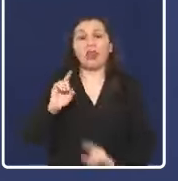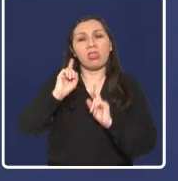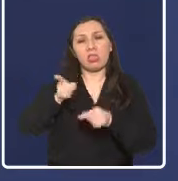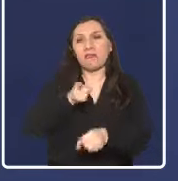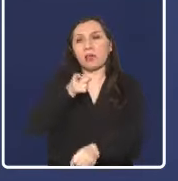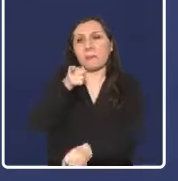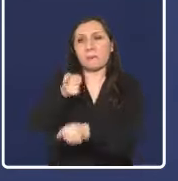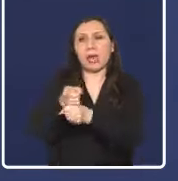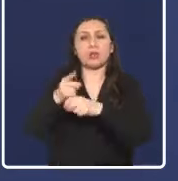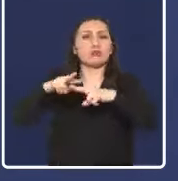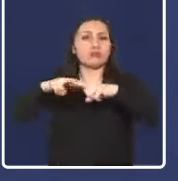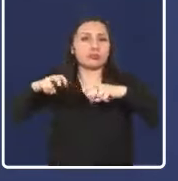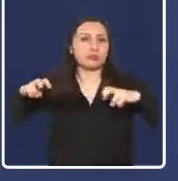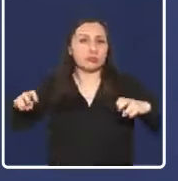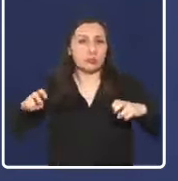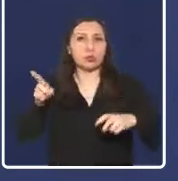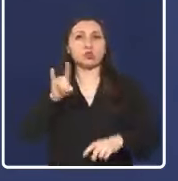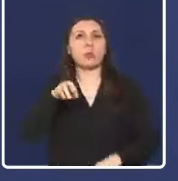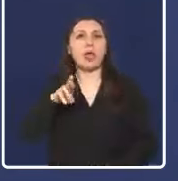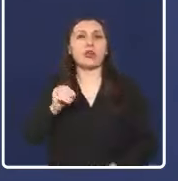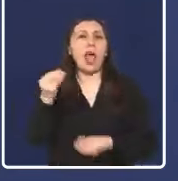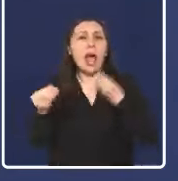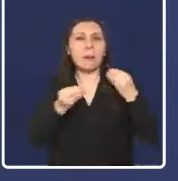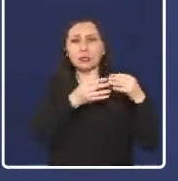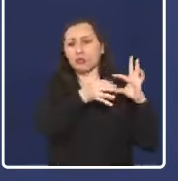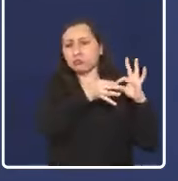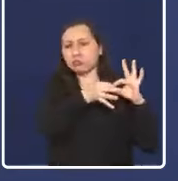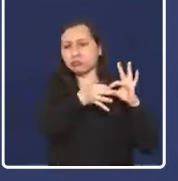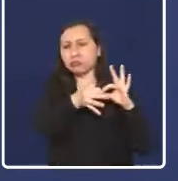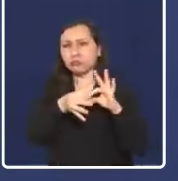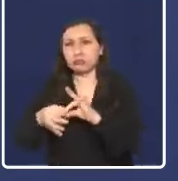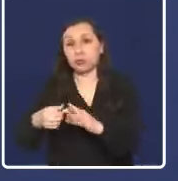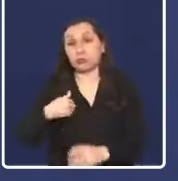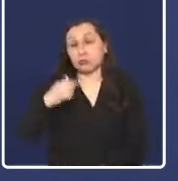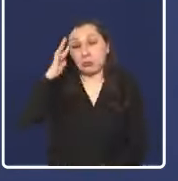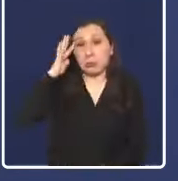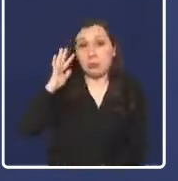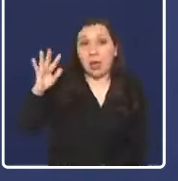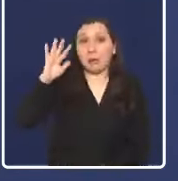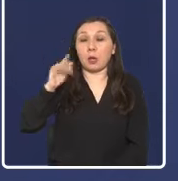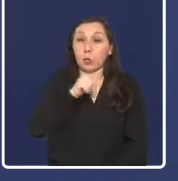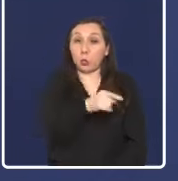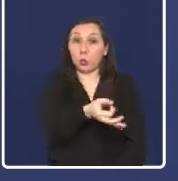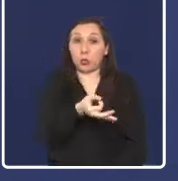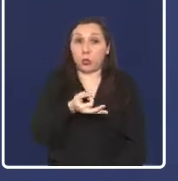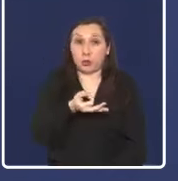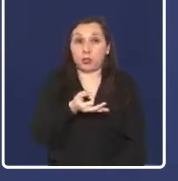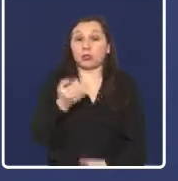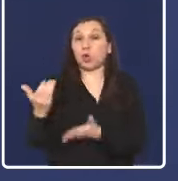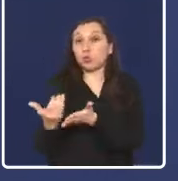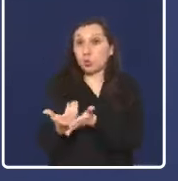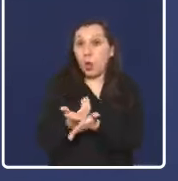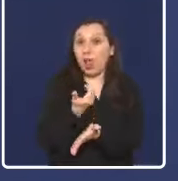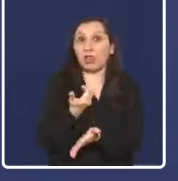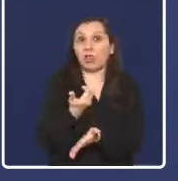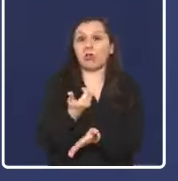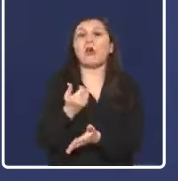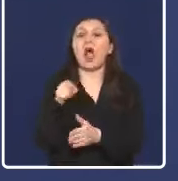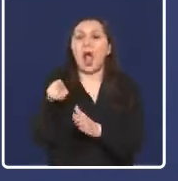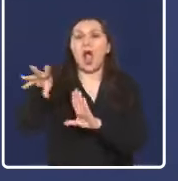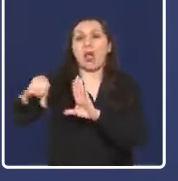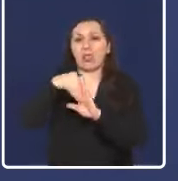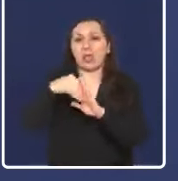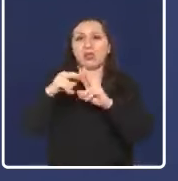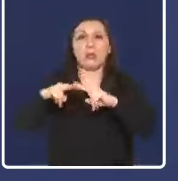se instruyera un sumario para investigar todos los hechos relacionados. Yo me imagino que lo que usted señala respecto al sueldo va a estar dentro de